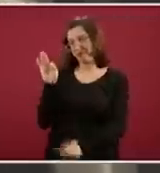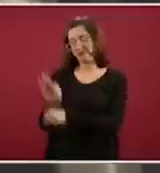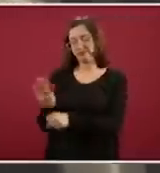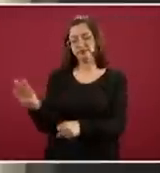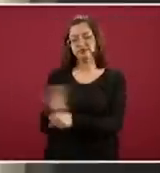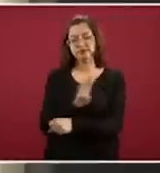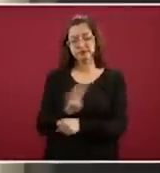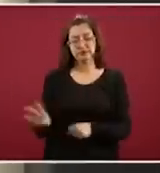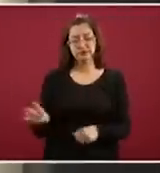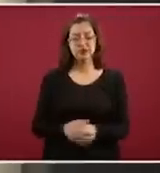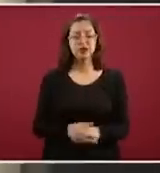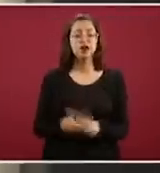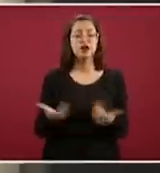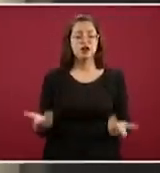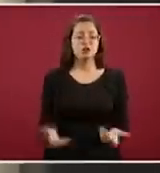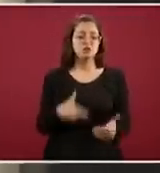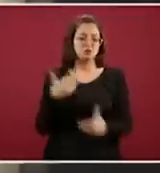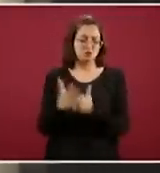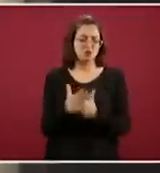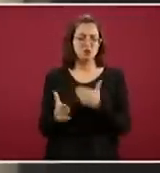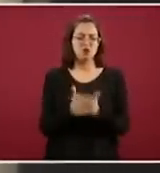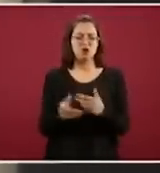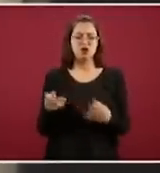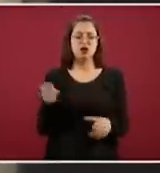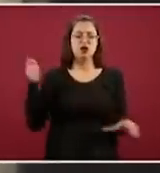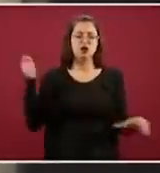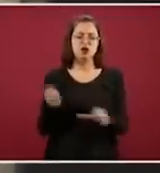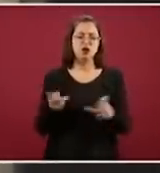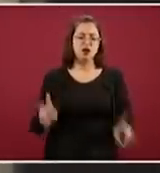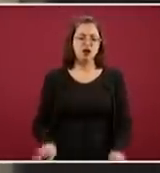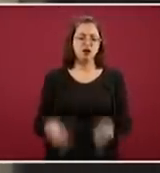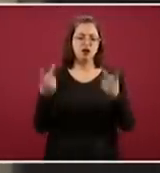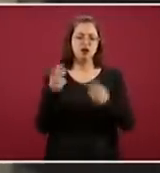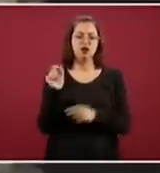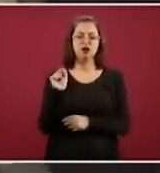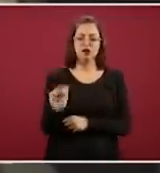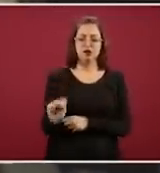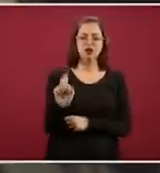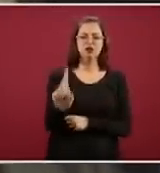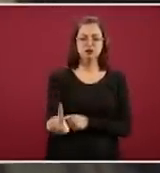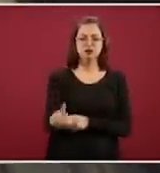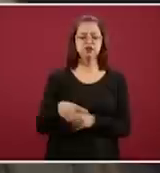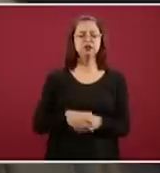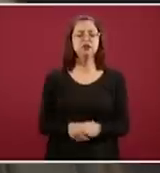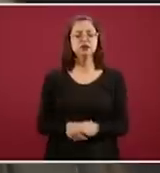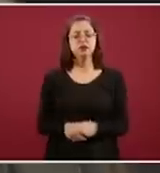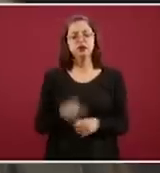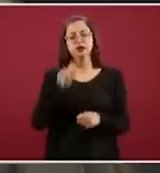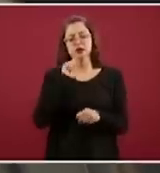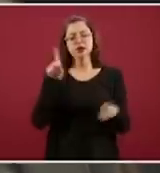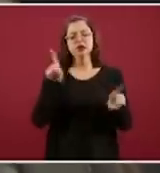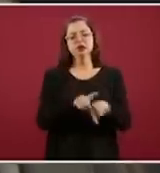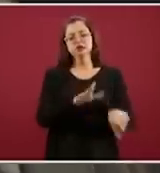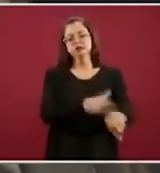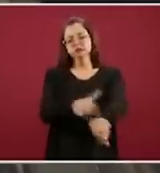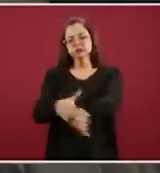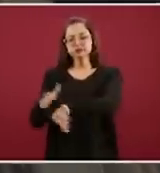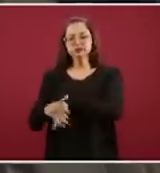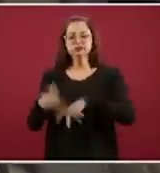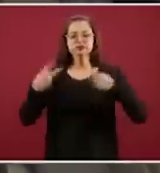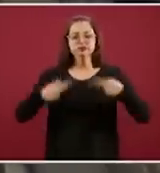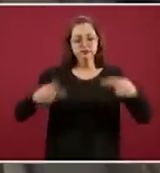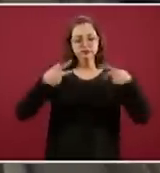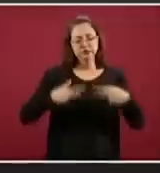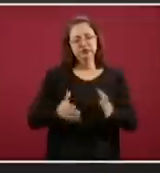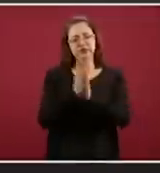como nosotros llevaremos a cabo nuestra subasta el próximo sábado y domingo y hacemos un llamado atento a la ciudadanía a